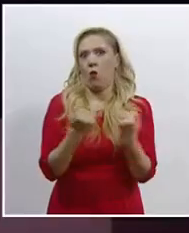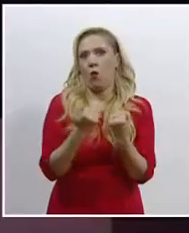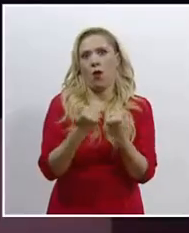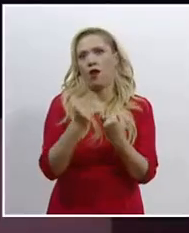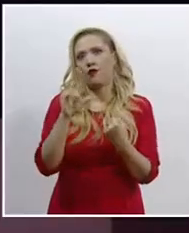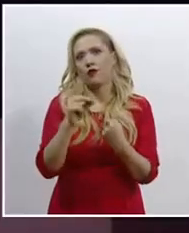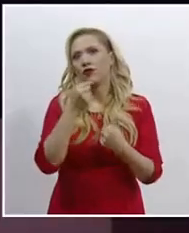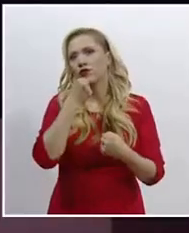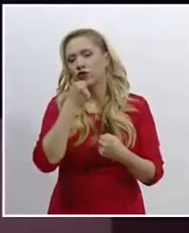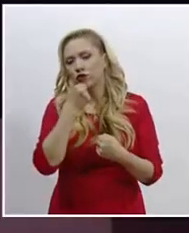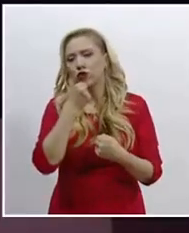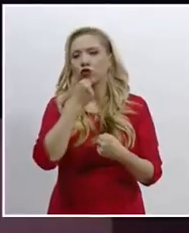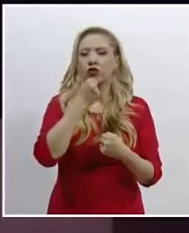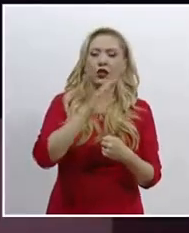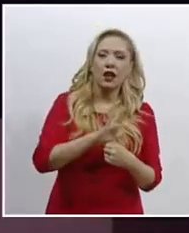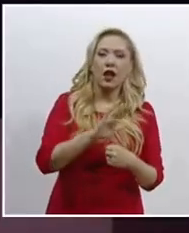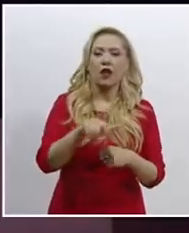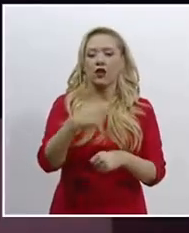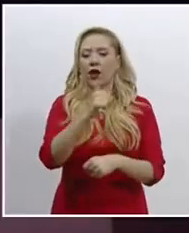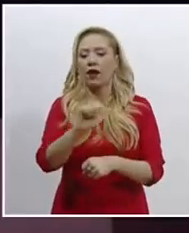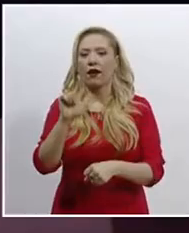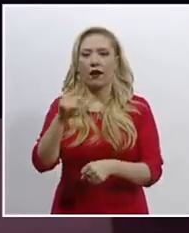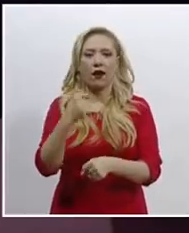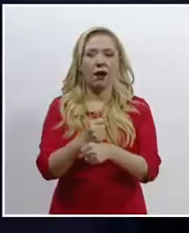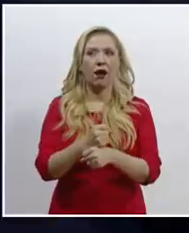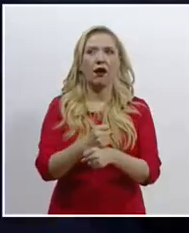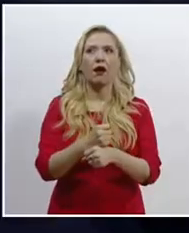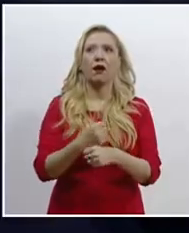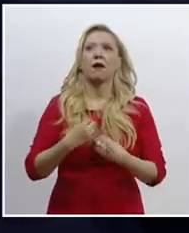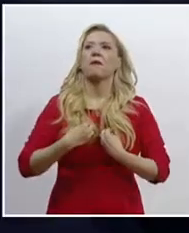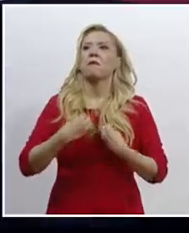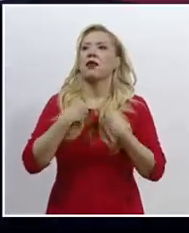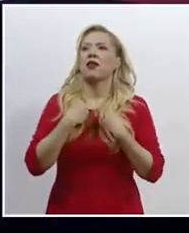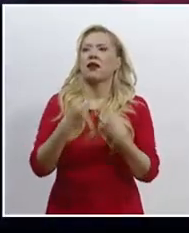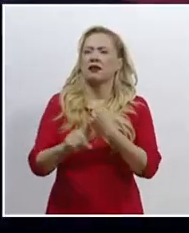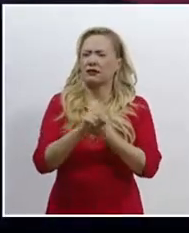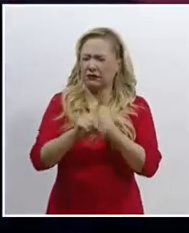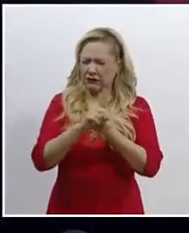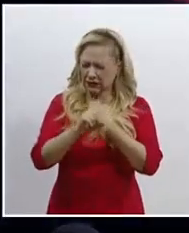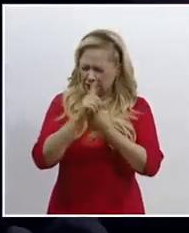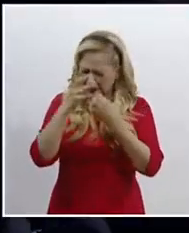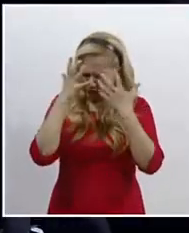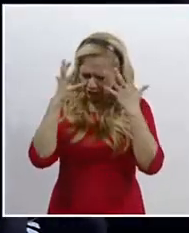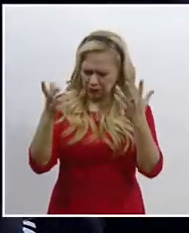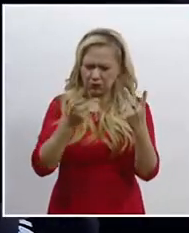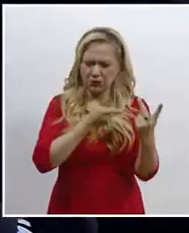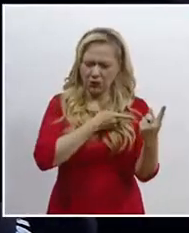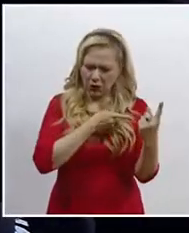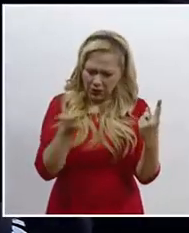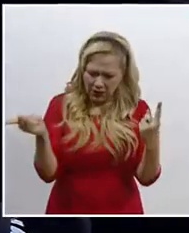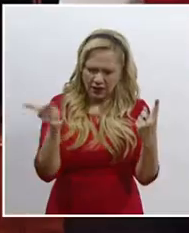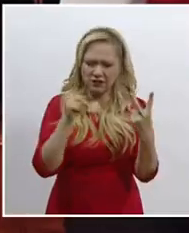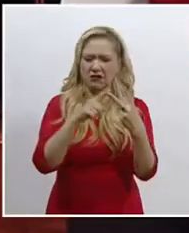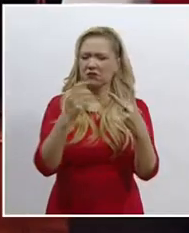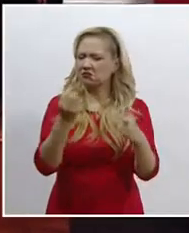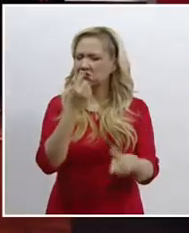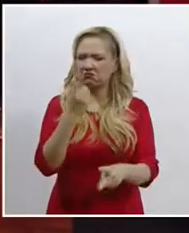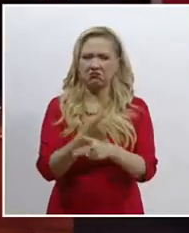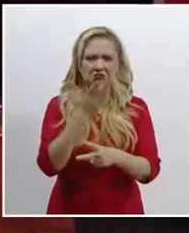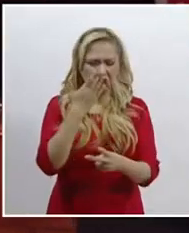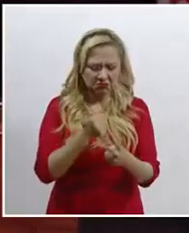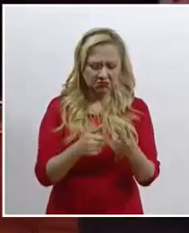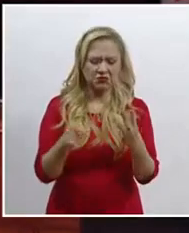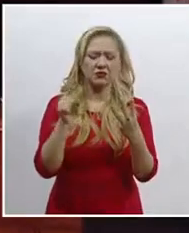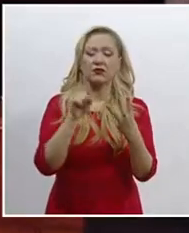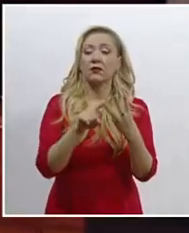niño, una niña o un adolescente que ha padecido una vida llena de problemas como la pobreza, la falta de oportunidades e